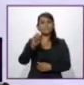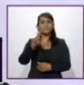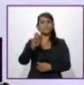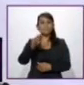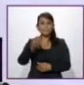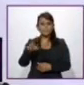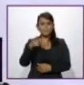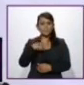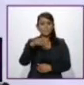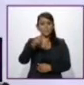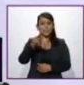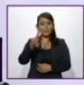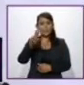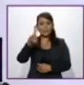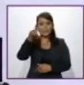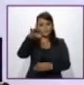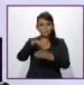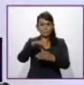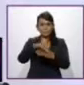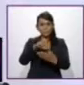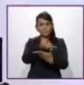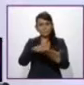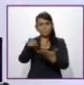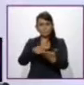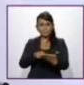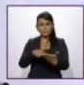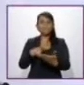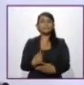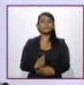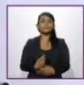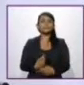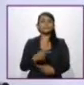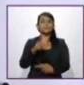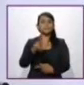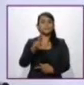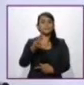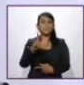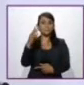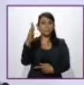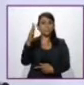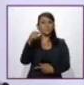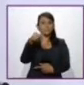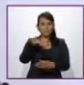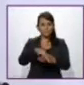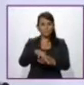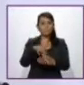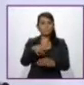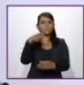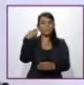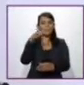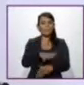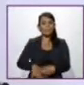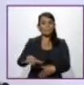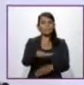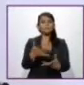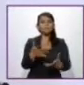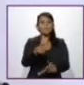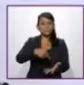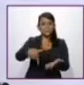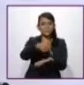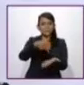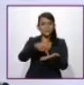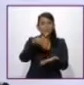Querétaro por el PRD. Querétaro debe ser el lugar en donde se revolucione el